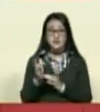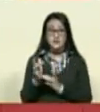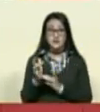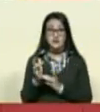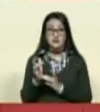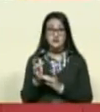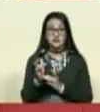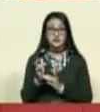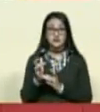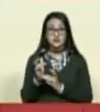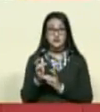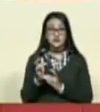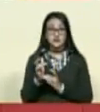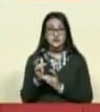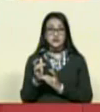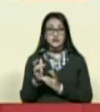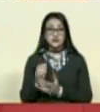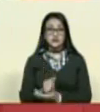yo tomé...